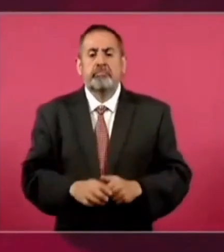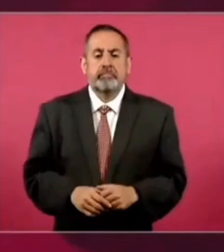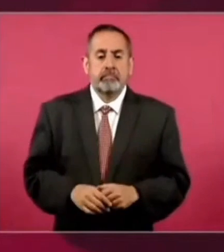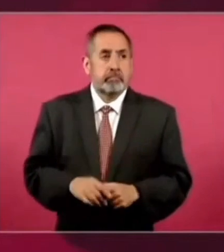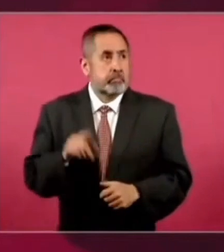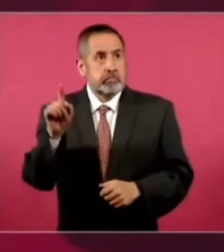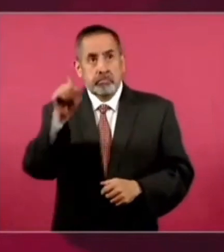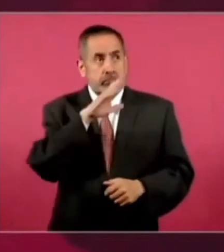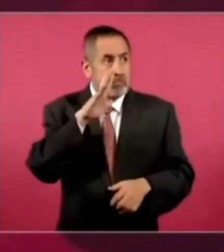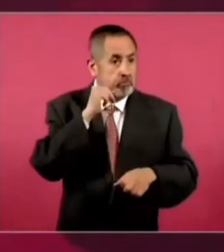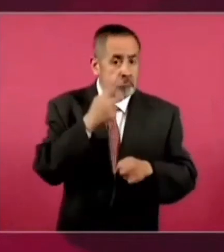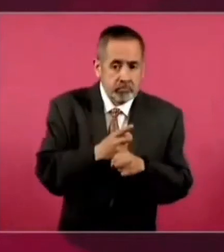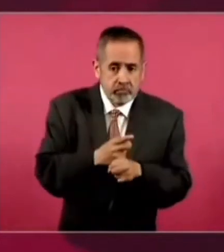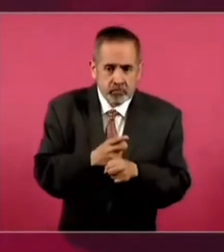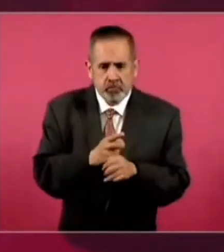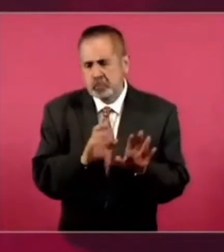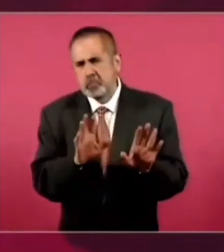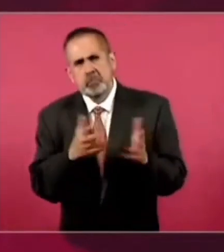voluntario,